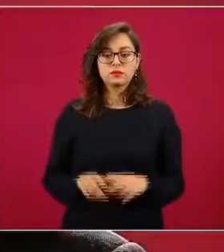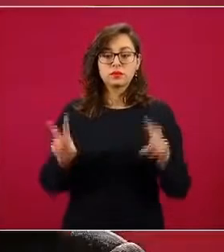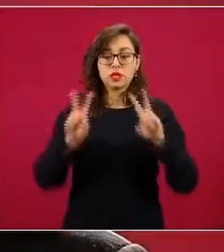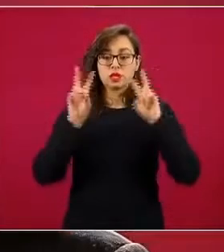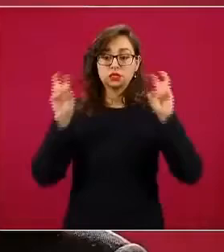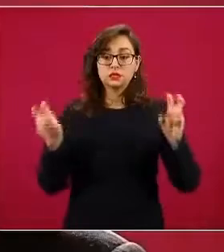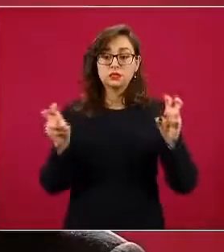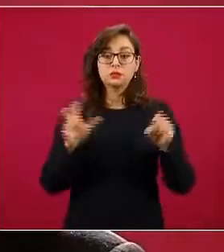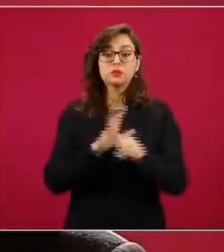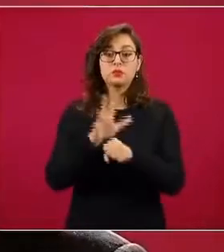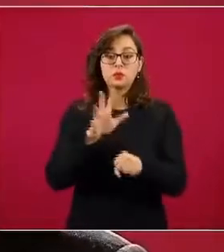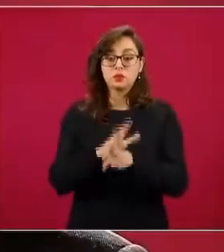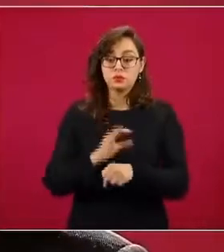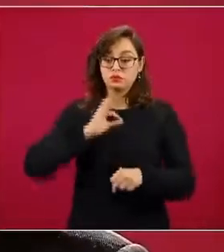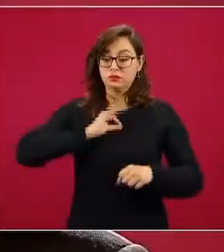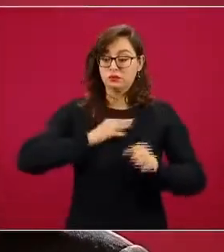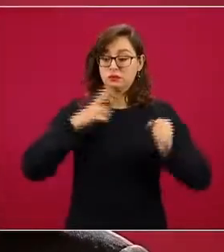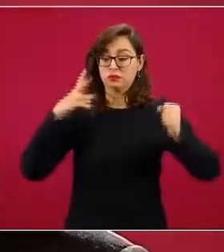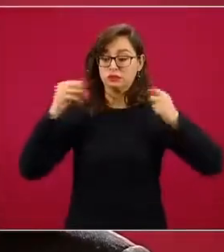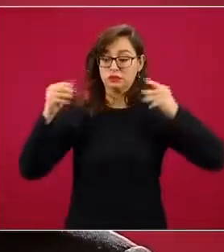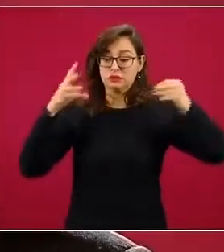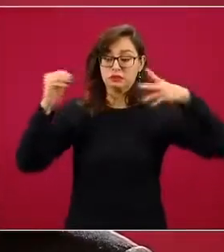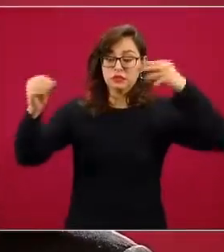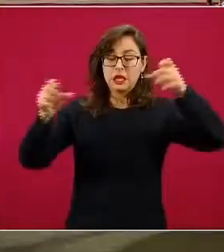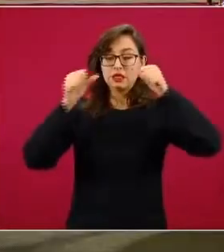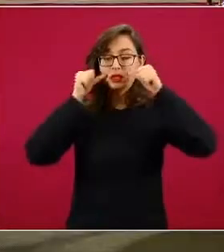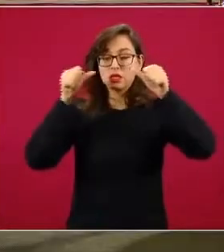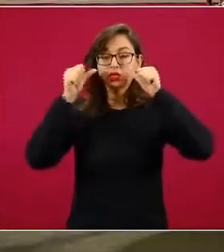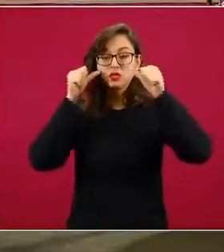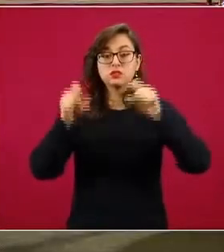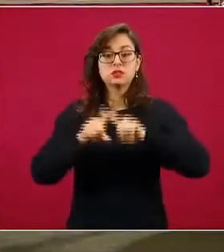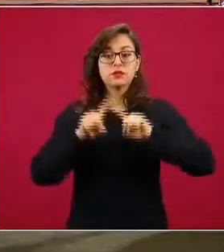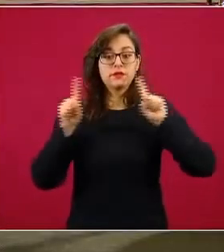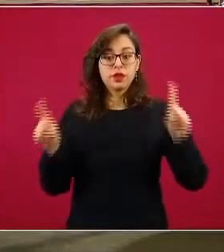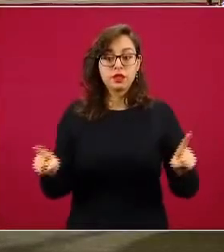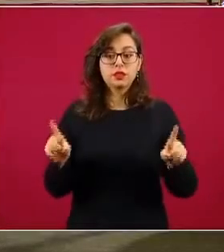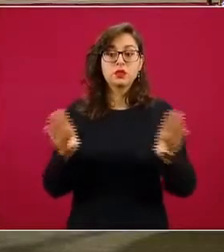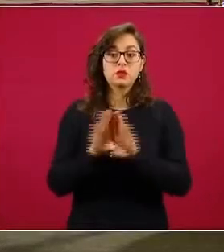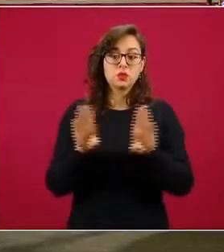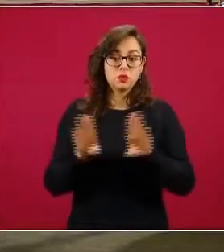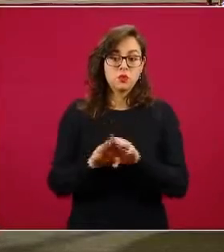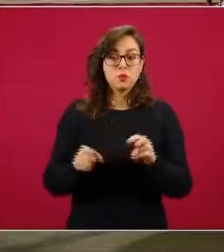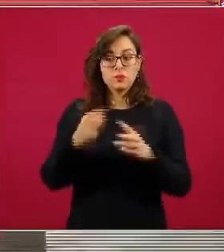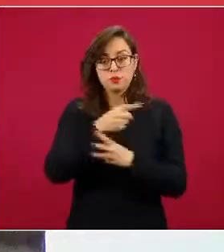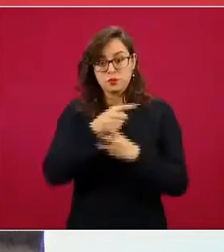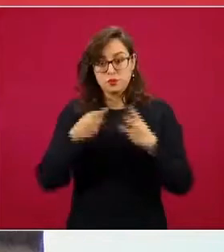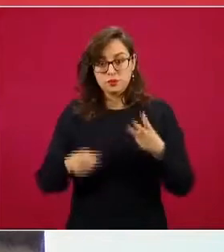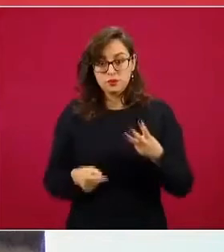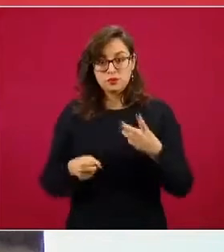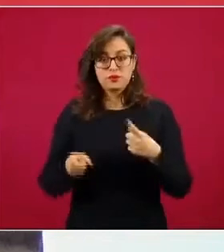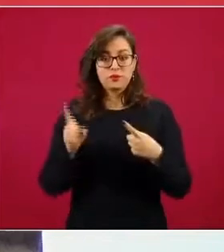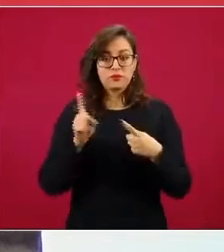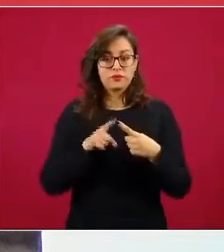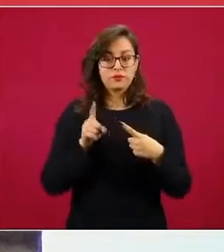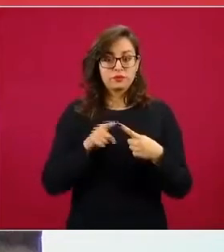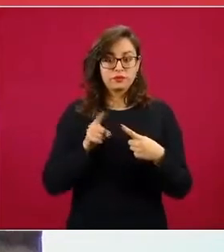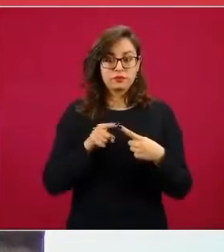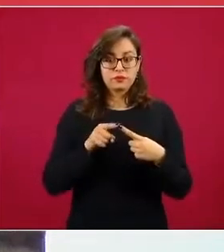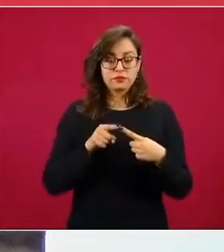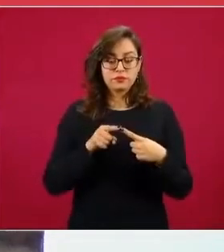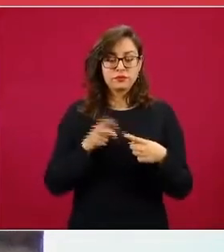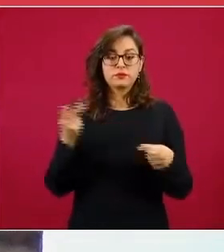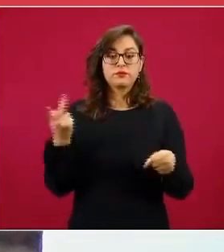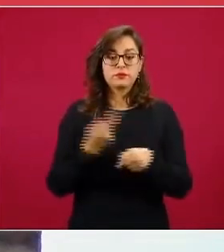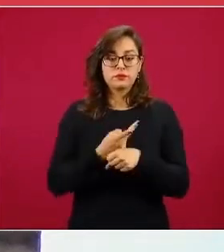ha modificado, la respuesta al COVID se ha modificado en dos aspectos, tres aspectos yo diría fundamentales. Uno, hubo una inundación de